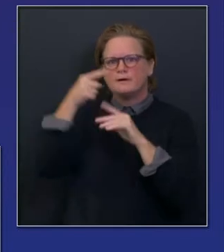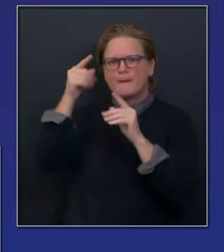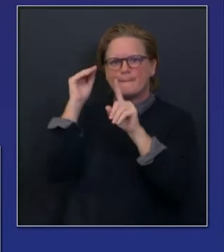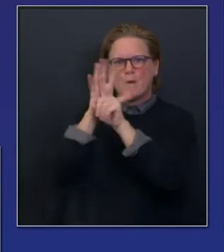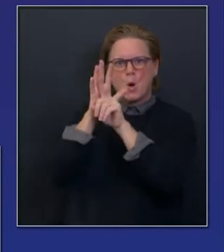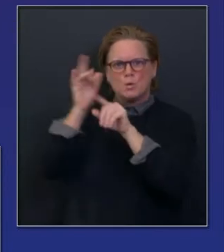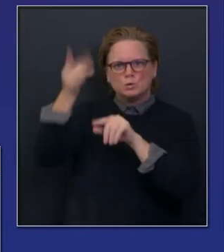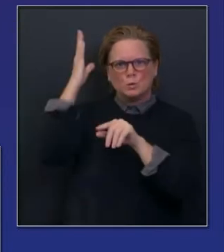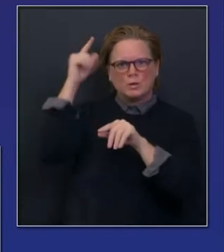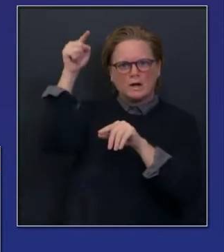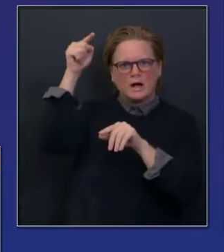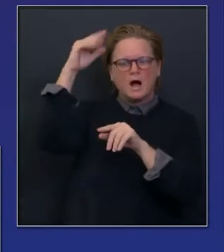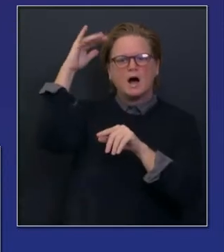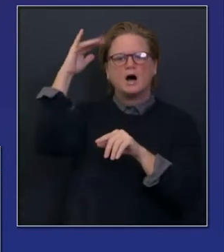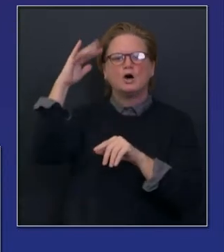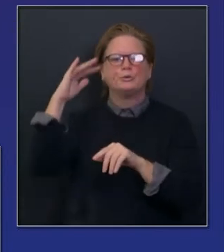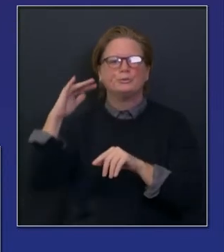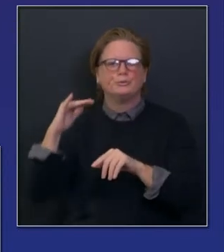con